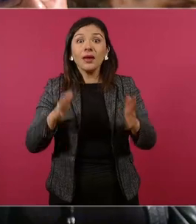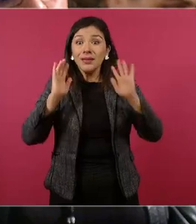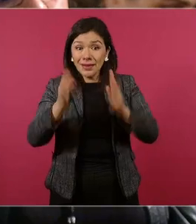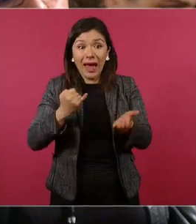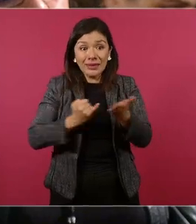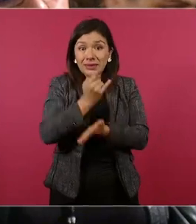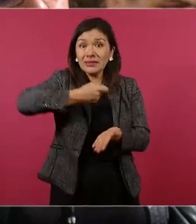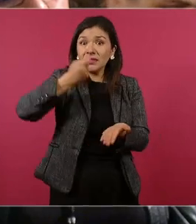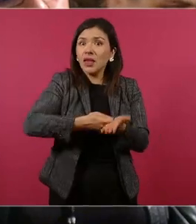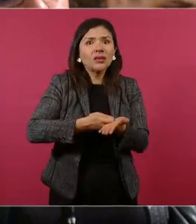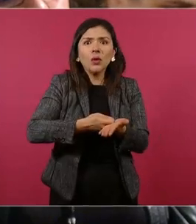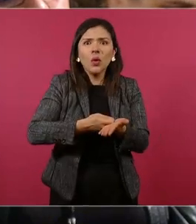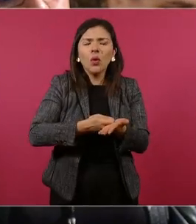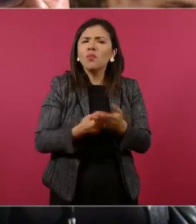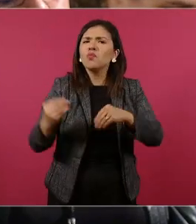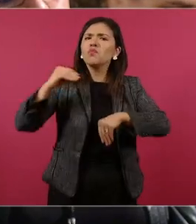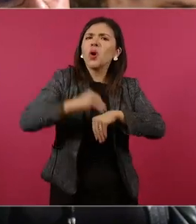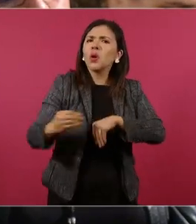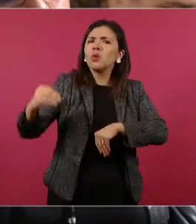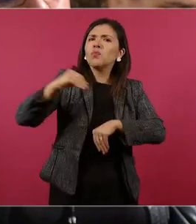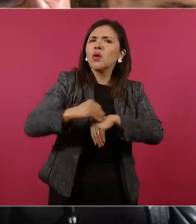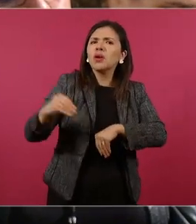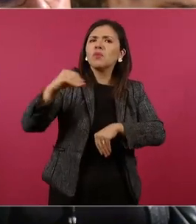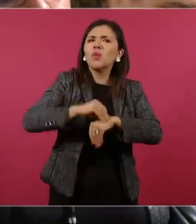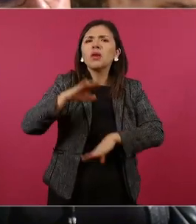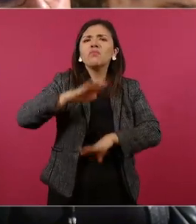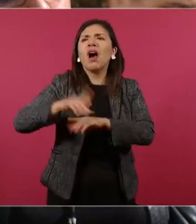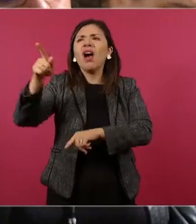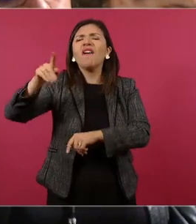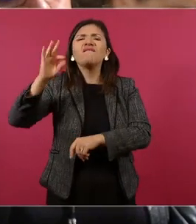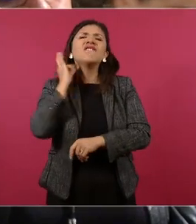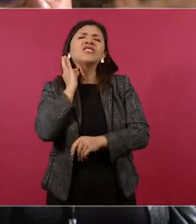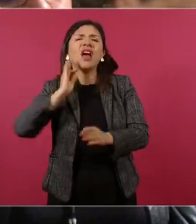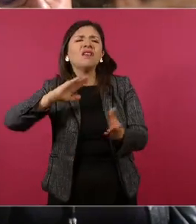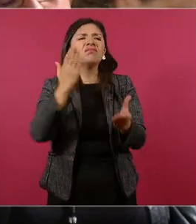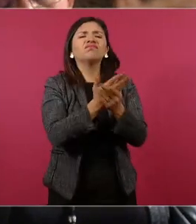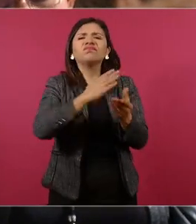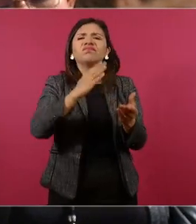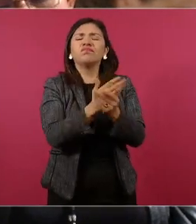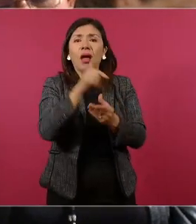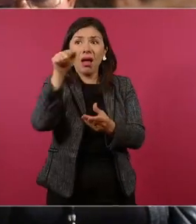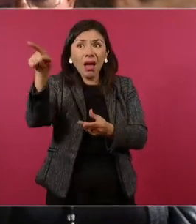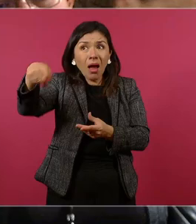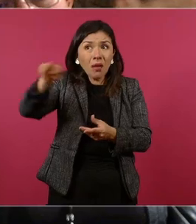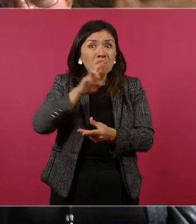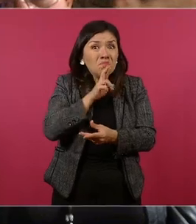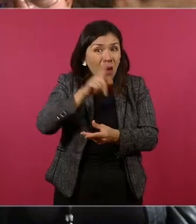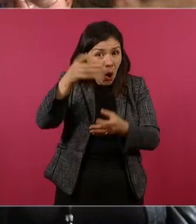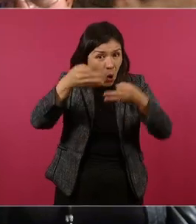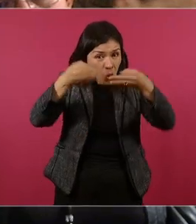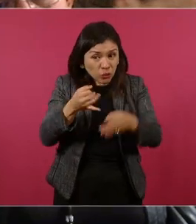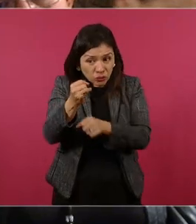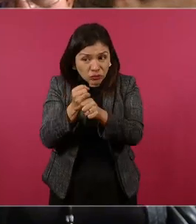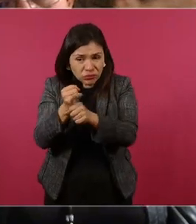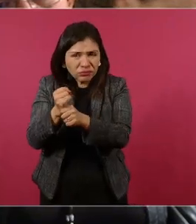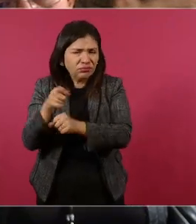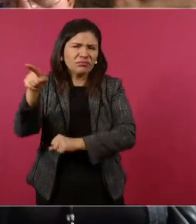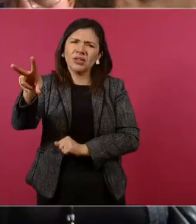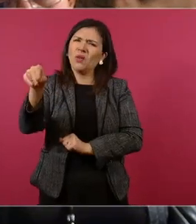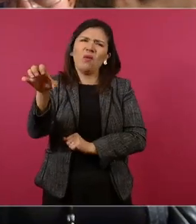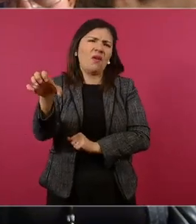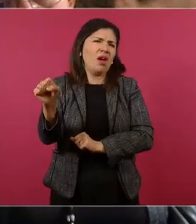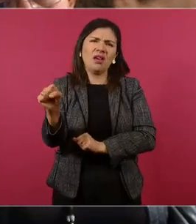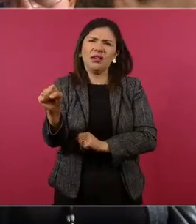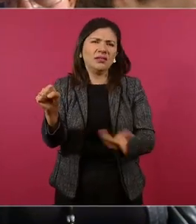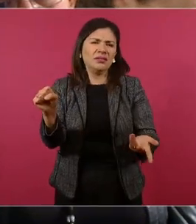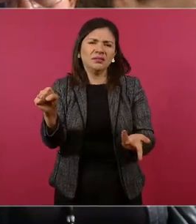eh pone casos que les mandan las fiscalías y la fiscalías no son las mejores Fuentes presidente no son las mejores